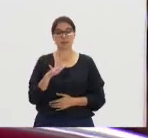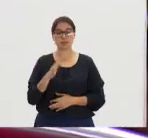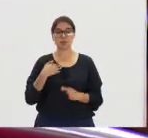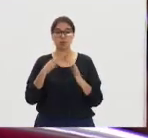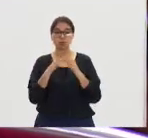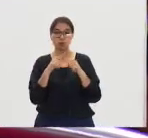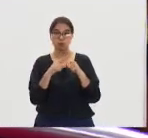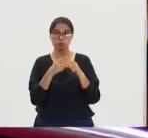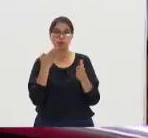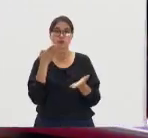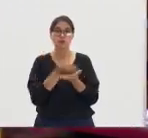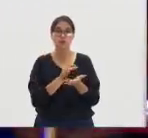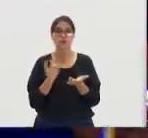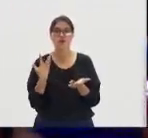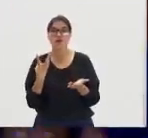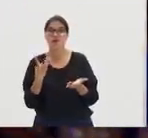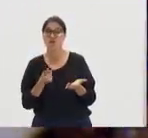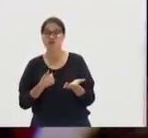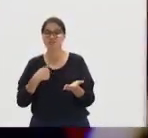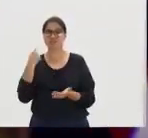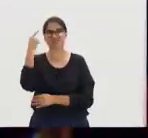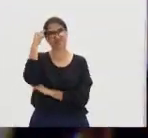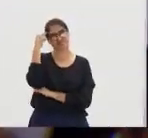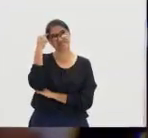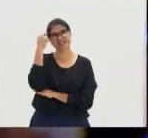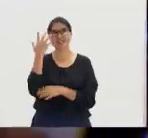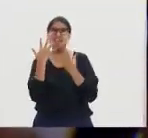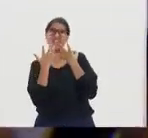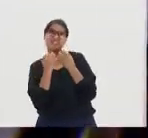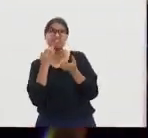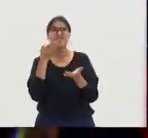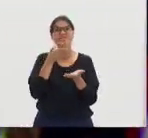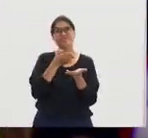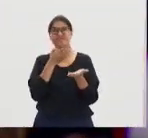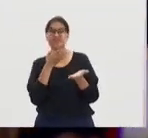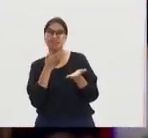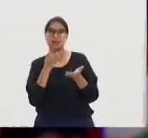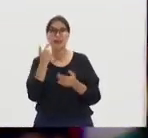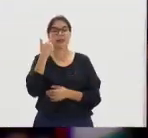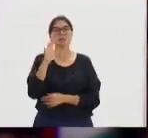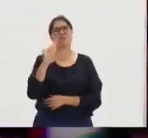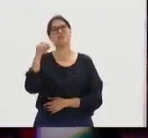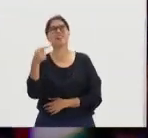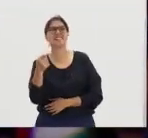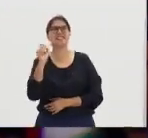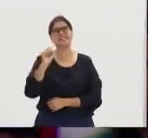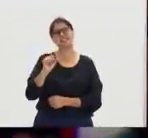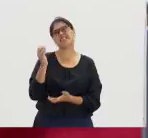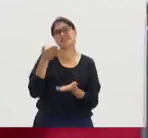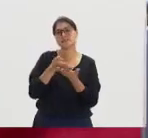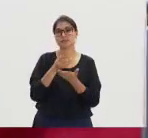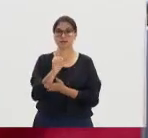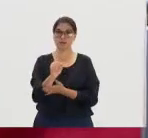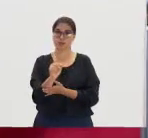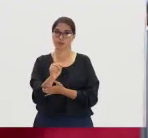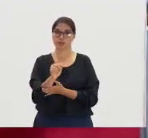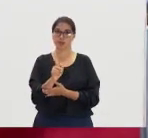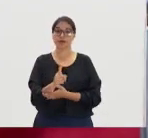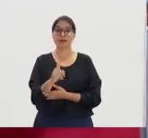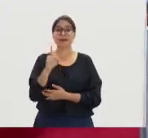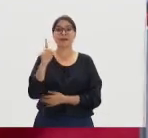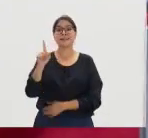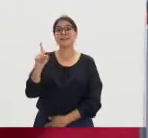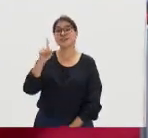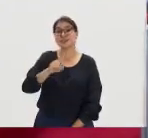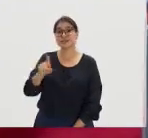iglesia donde te congregas? ¿Cuántas veces has puesto en tela de duda? Mira, hoy quizás no, mañana quizás sí. Amigo y hermano, Dios